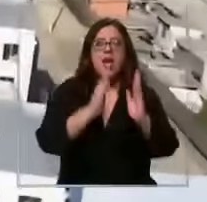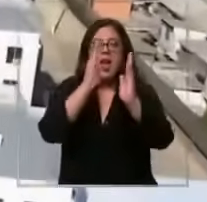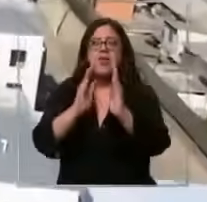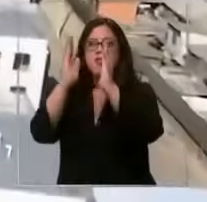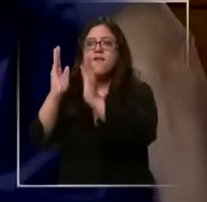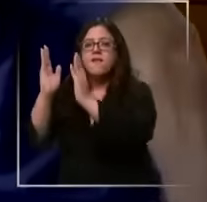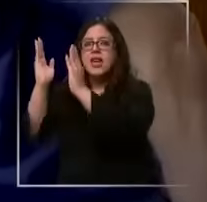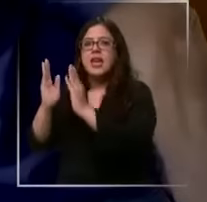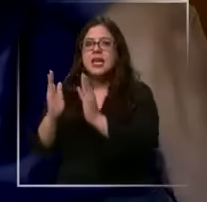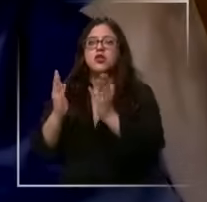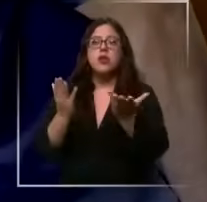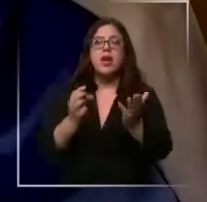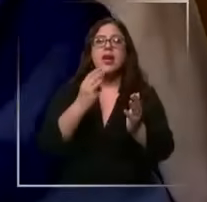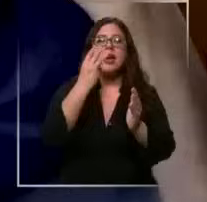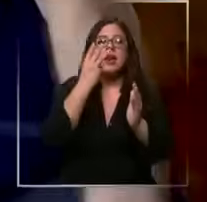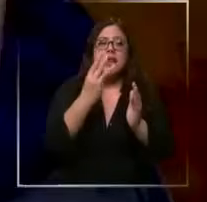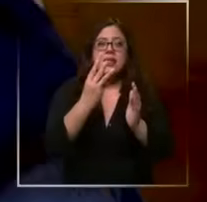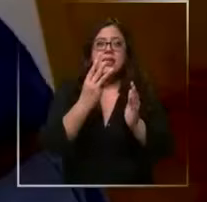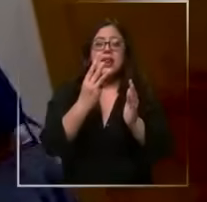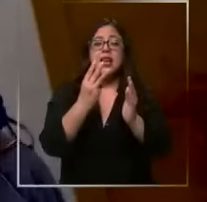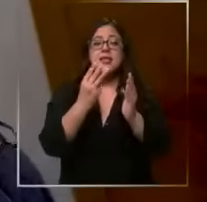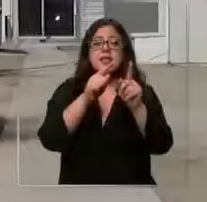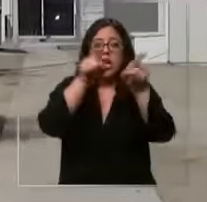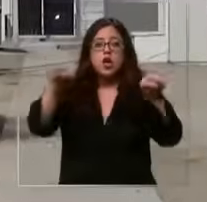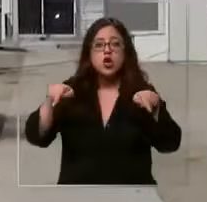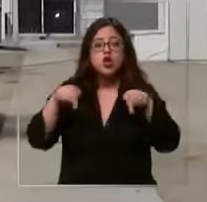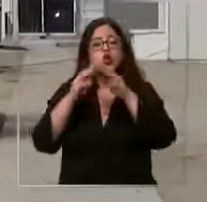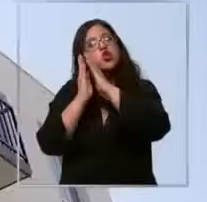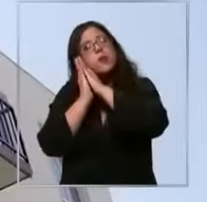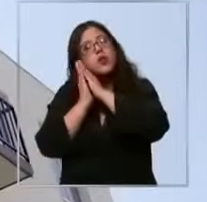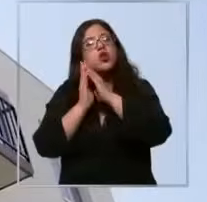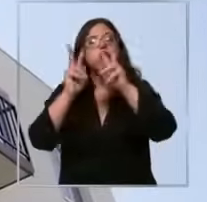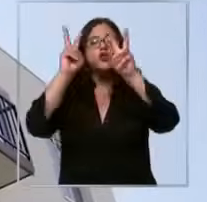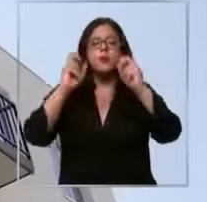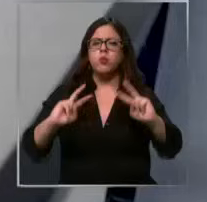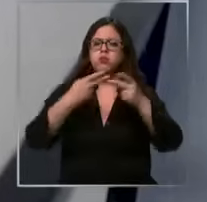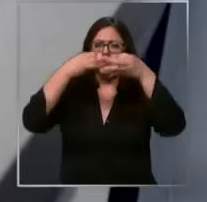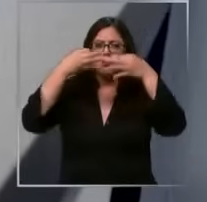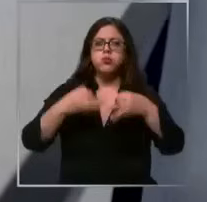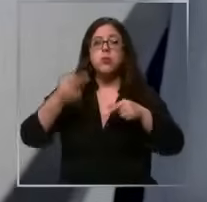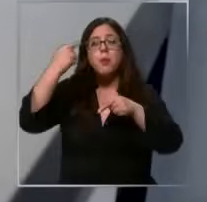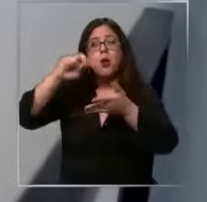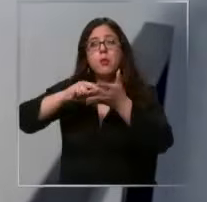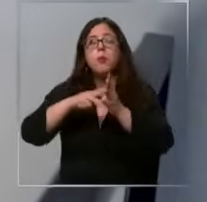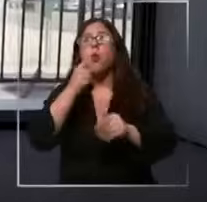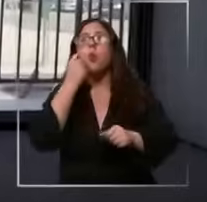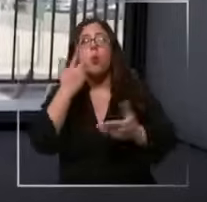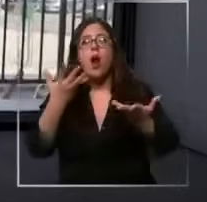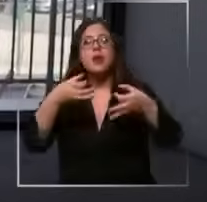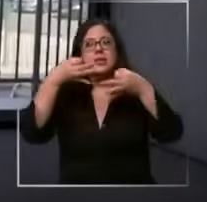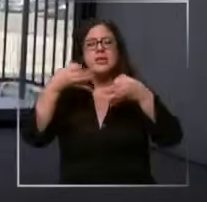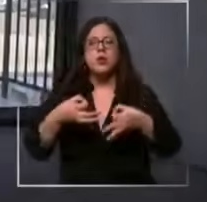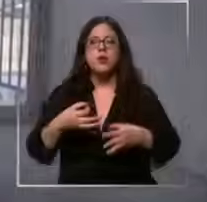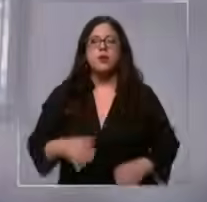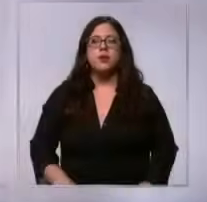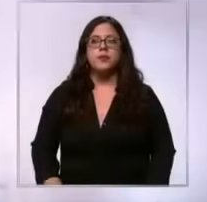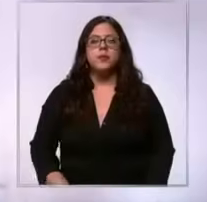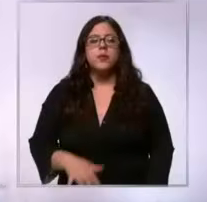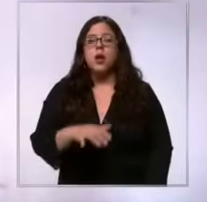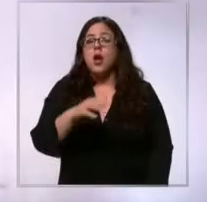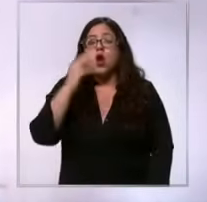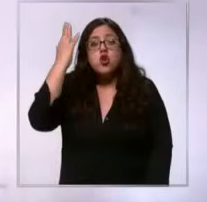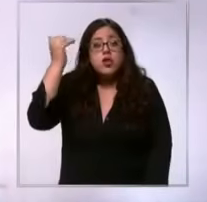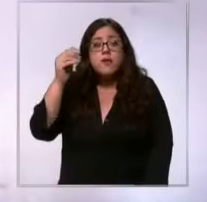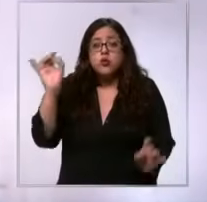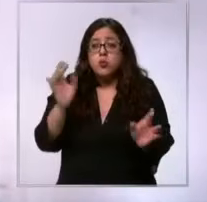3 dormitorios con alto estándar de construcción. Pero el problema, parece ahora, es la seguridad. No sabemos si van a volver